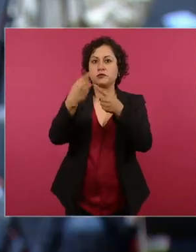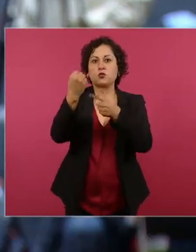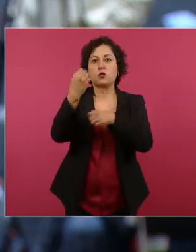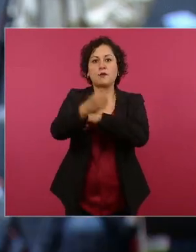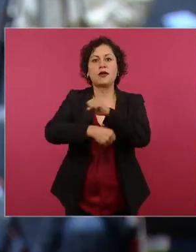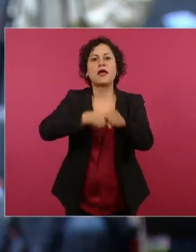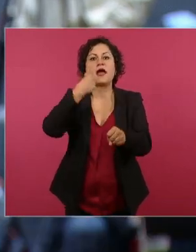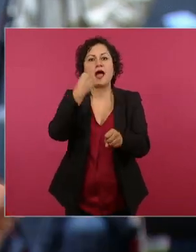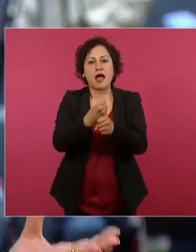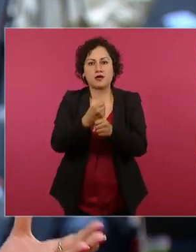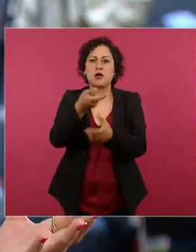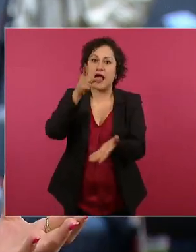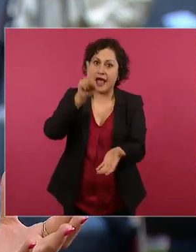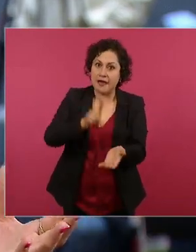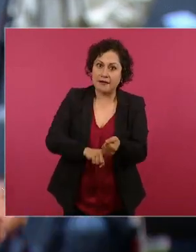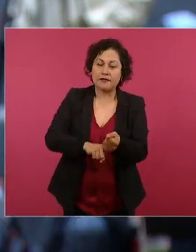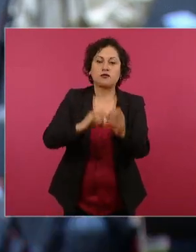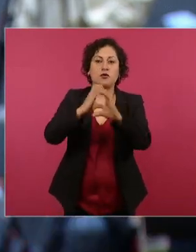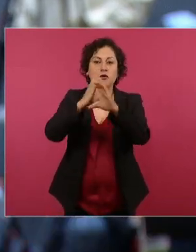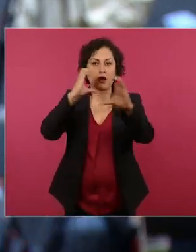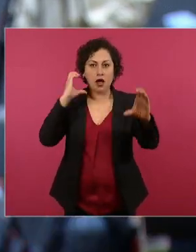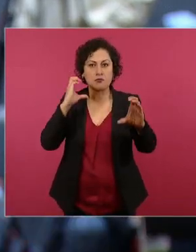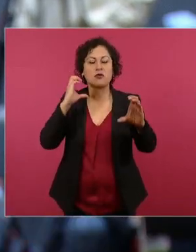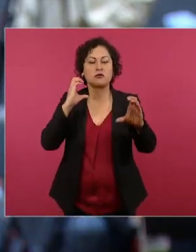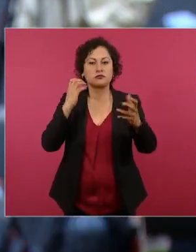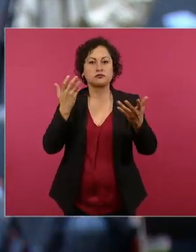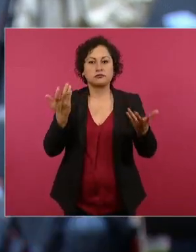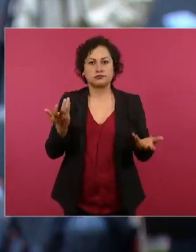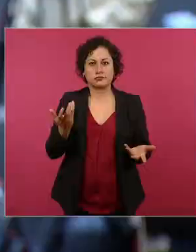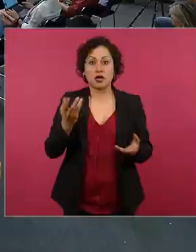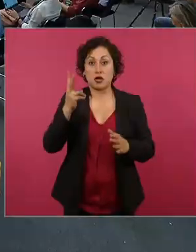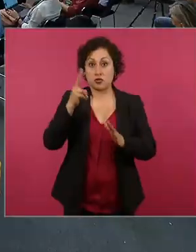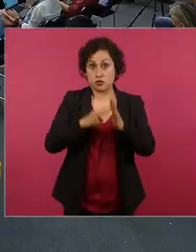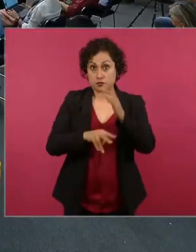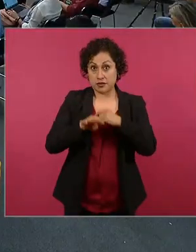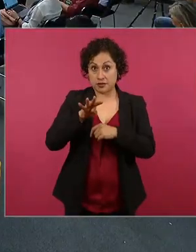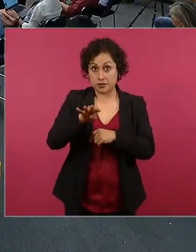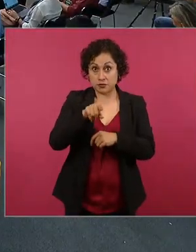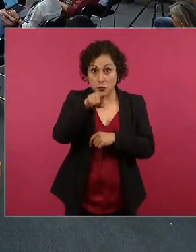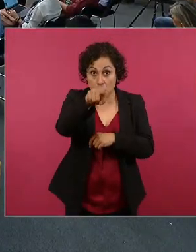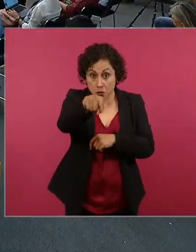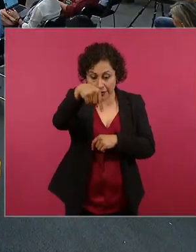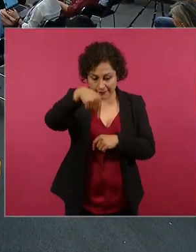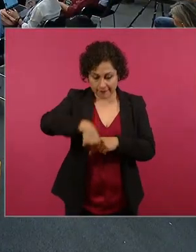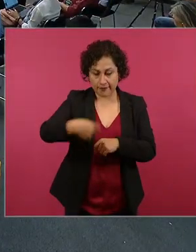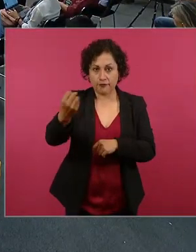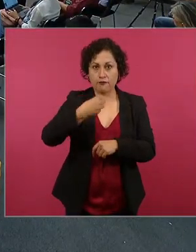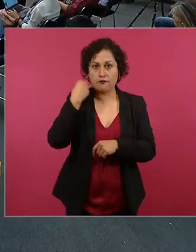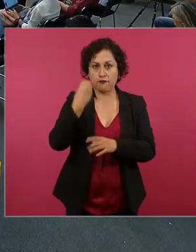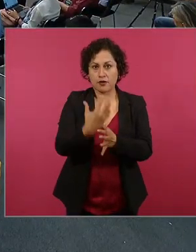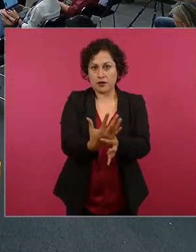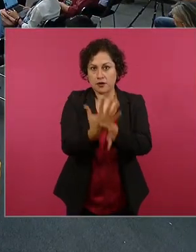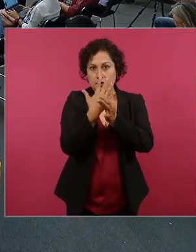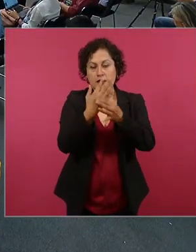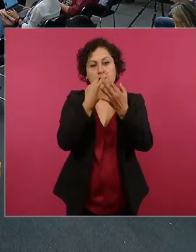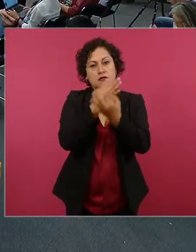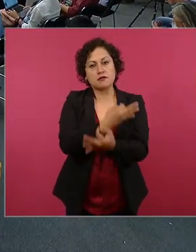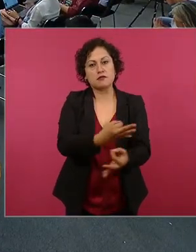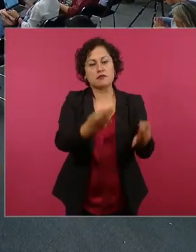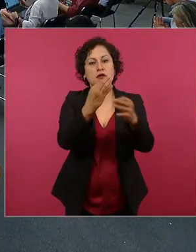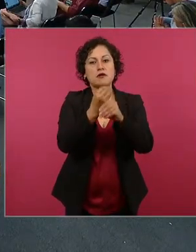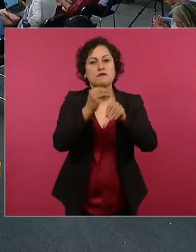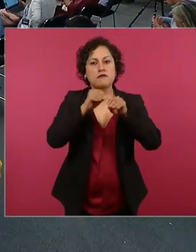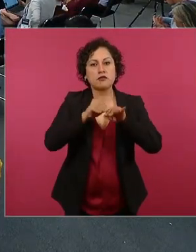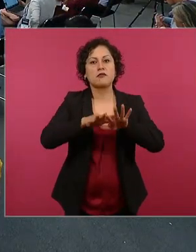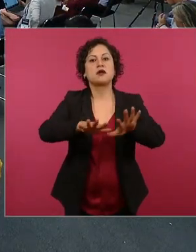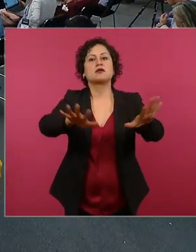trailers. En 2019, usted aquí en la mañanera pues informó, anunció